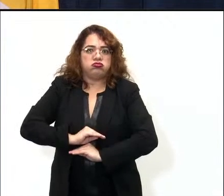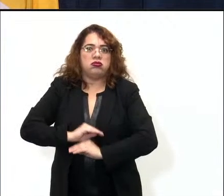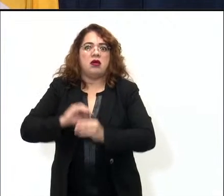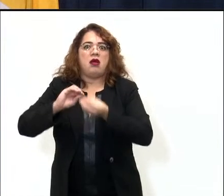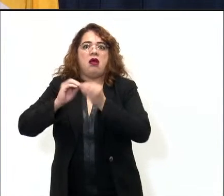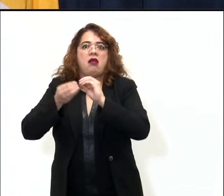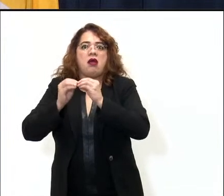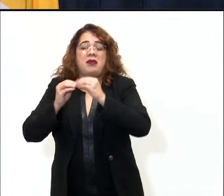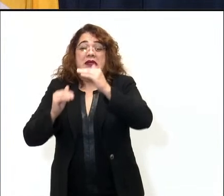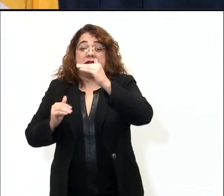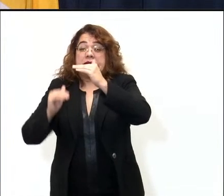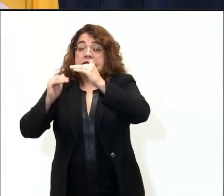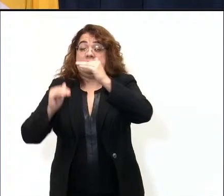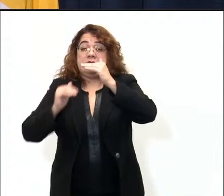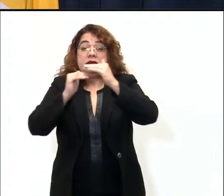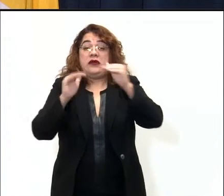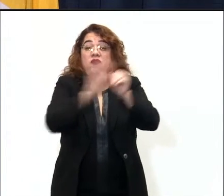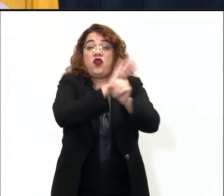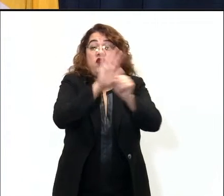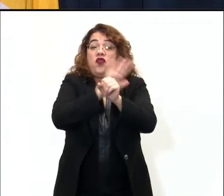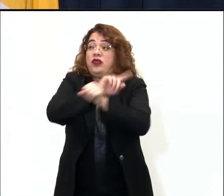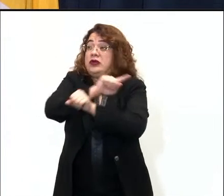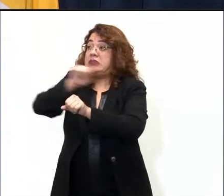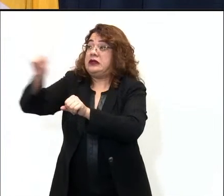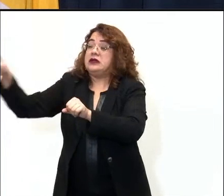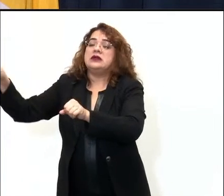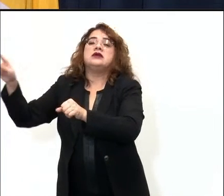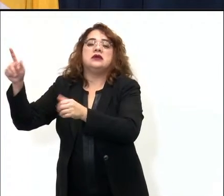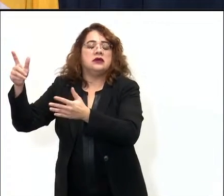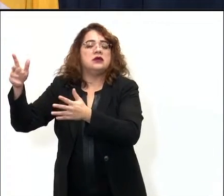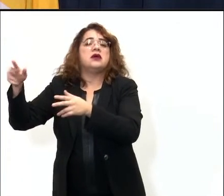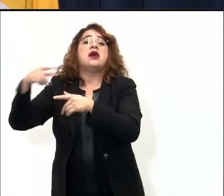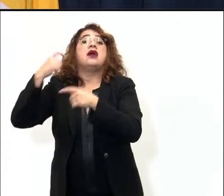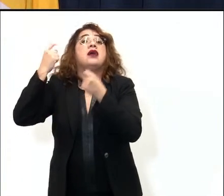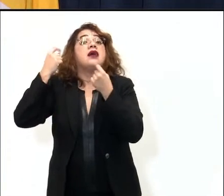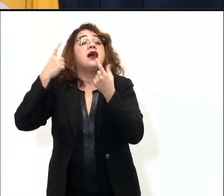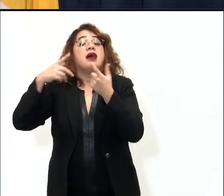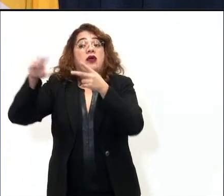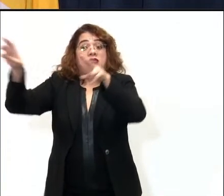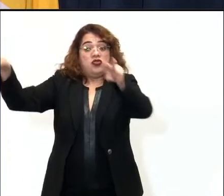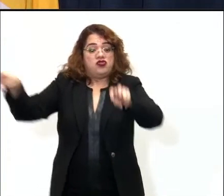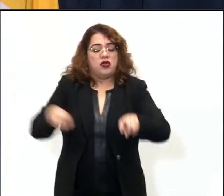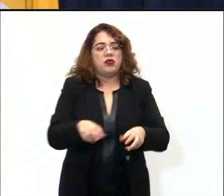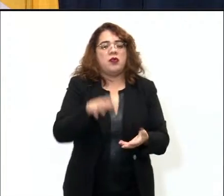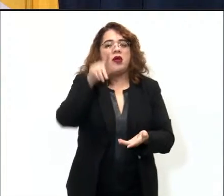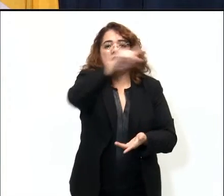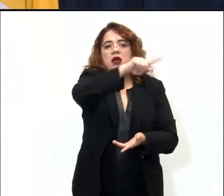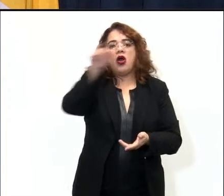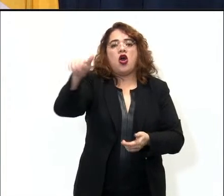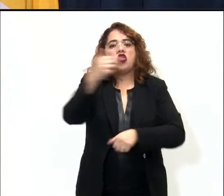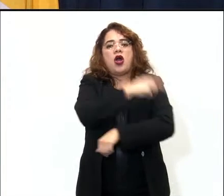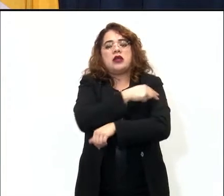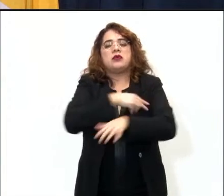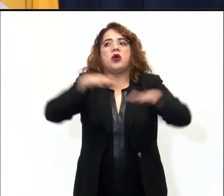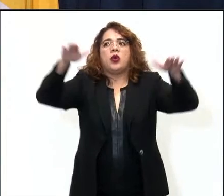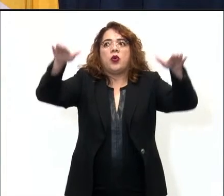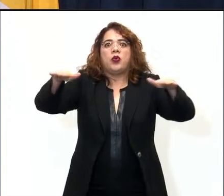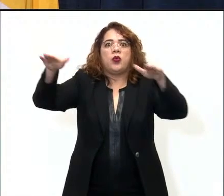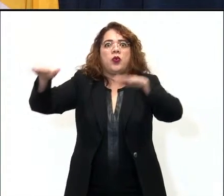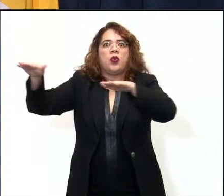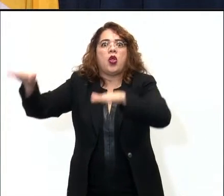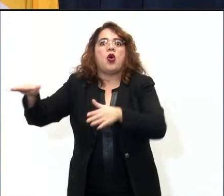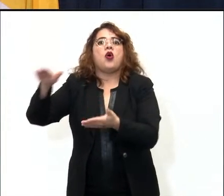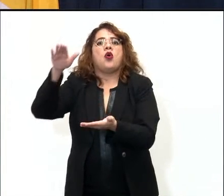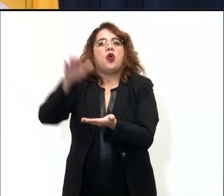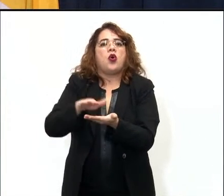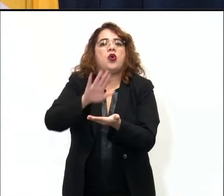su capacidad. Todos nuestros equipos médicos son héroes y han estado trabajando sin descanso en la primera línea desde